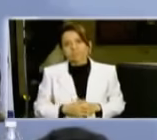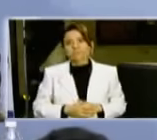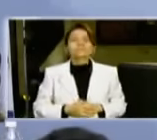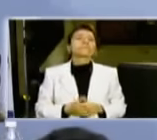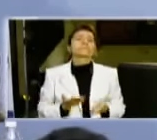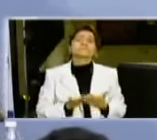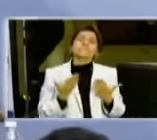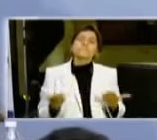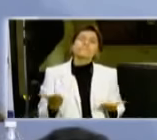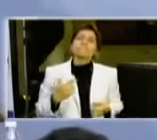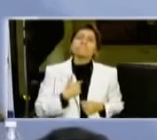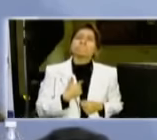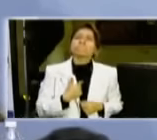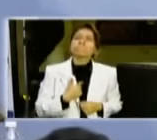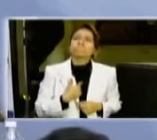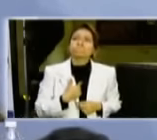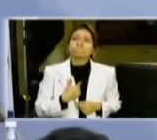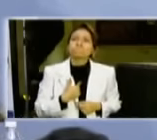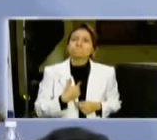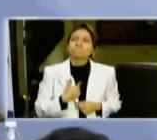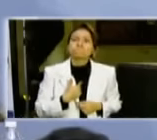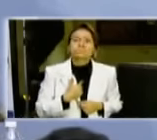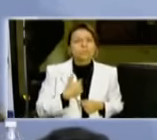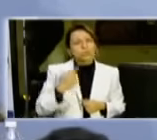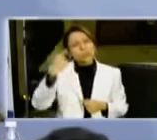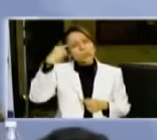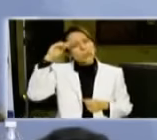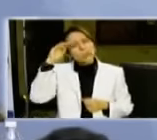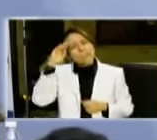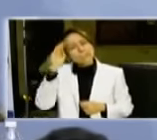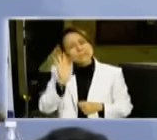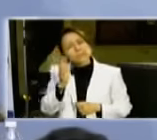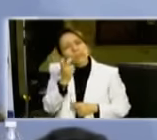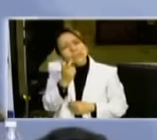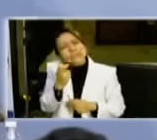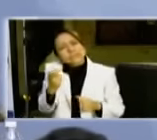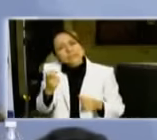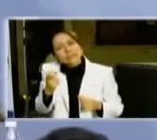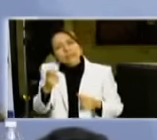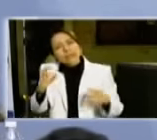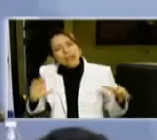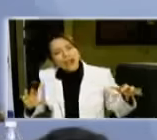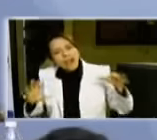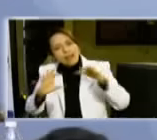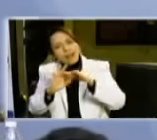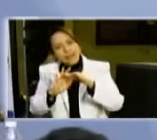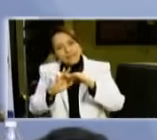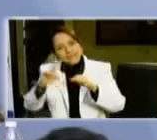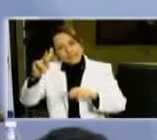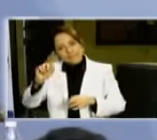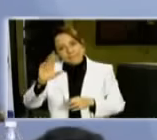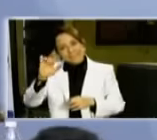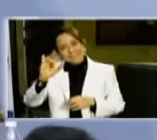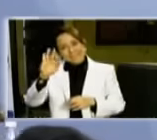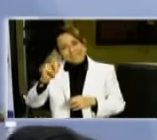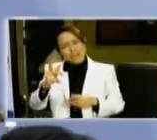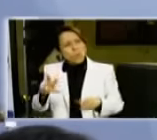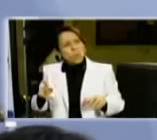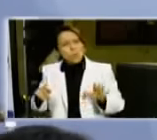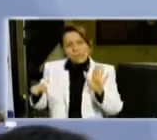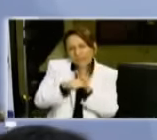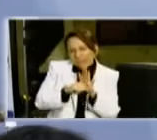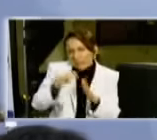creo que haya, yo creo que el tema, la alianza del Pacífico no tiene que ver y no perjudica, no afecta de ninguna